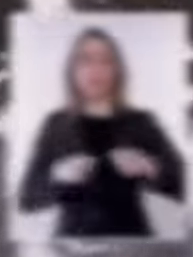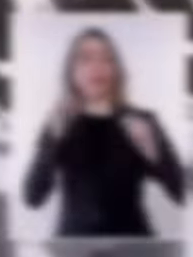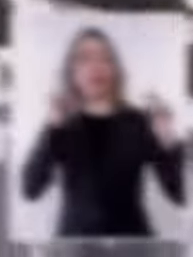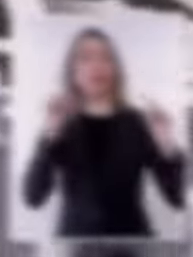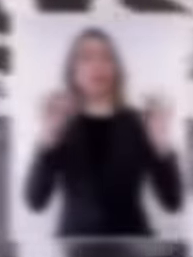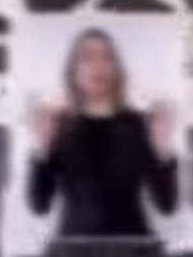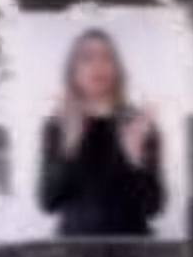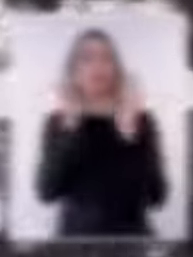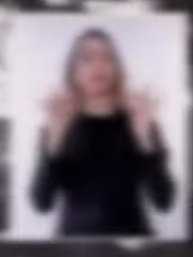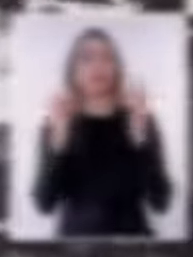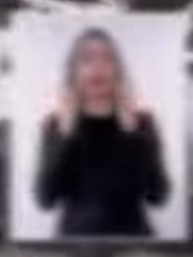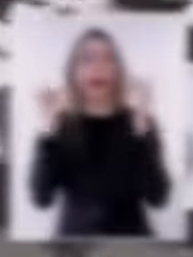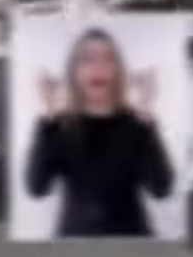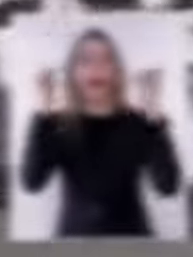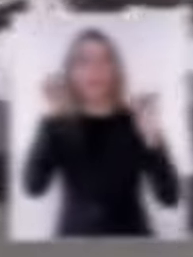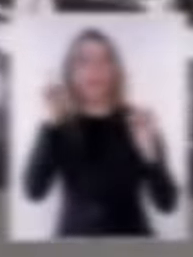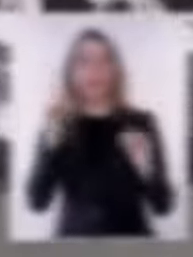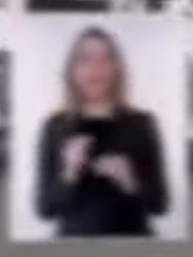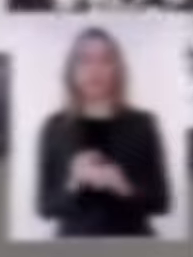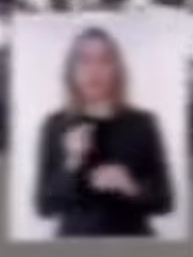Armado.